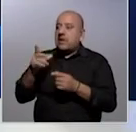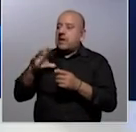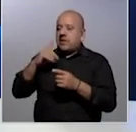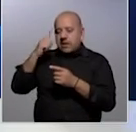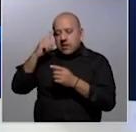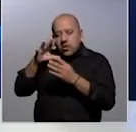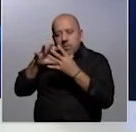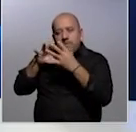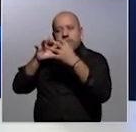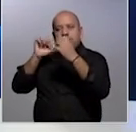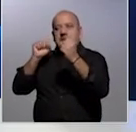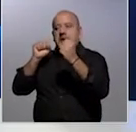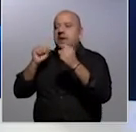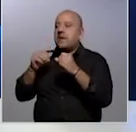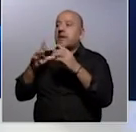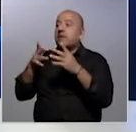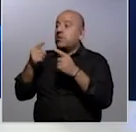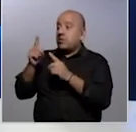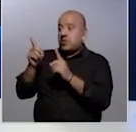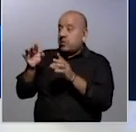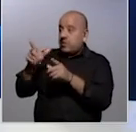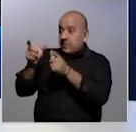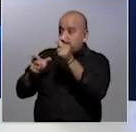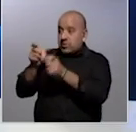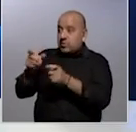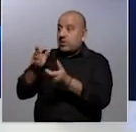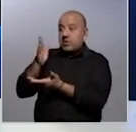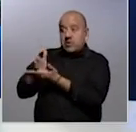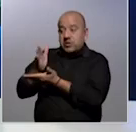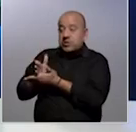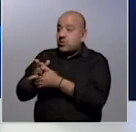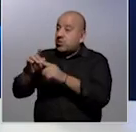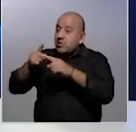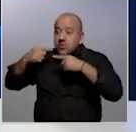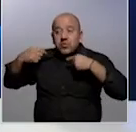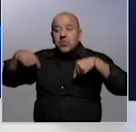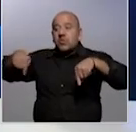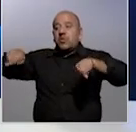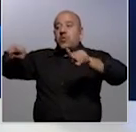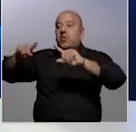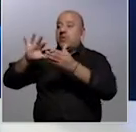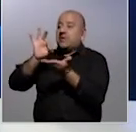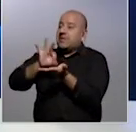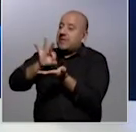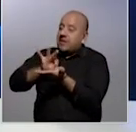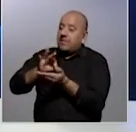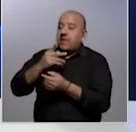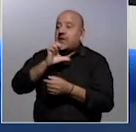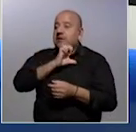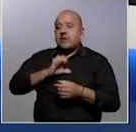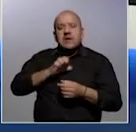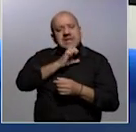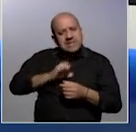entenderlo hay que entenderlo no solo de la gente que ejerce sus derechos sino de todo el sistema del estado y lo está entendiendo